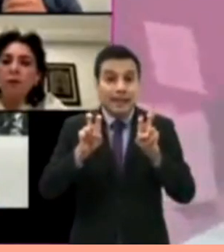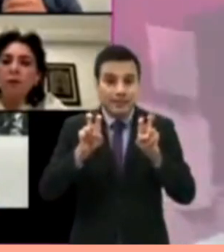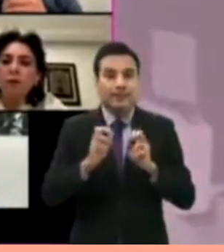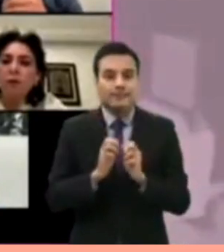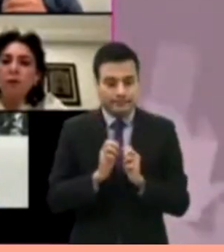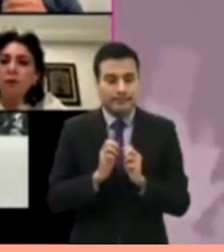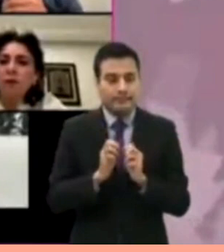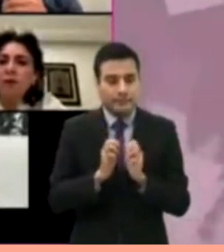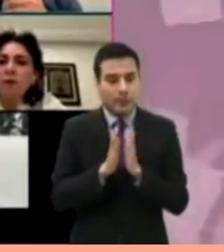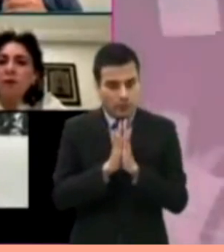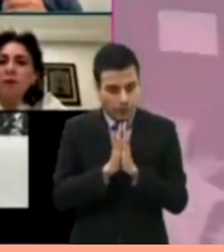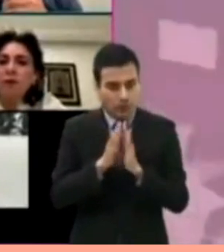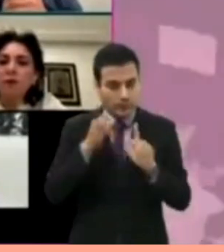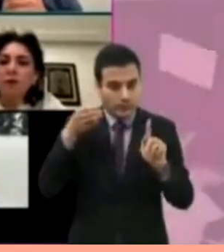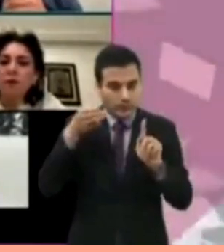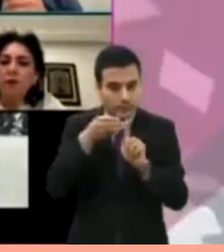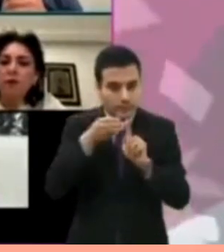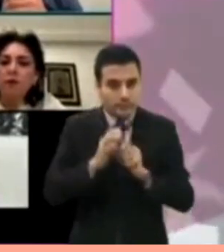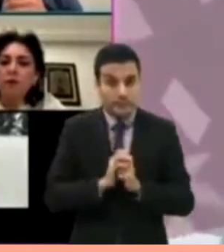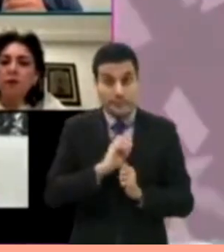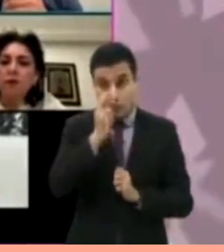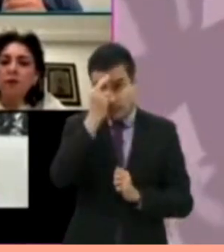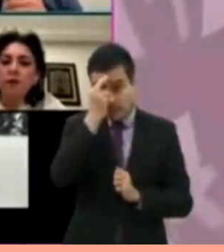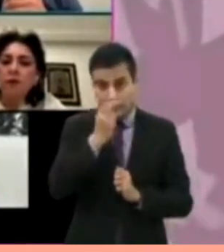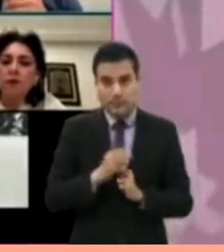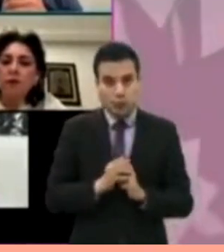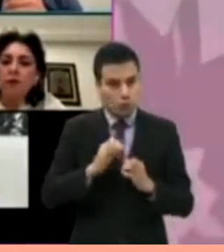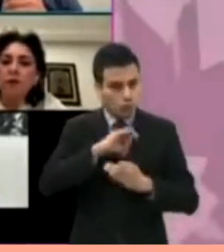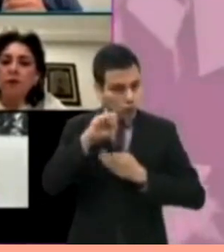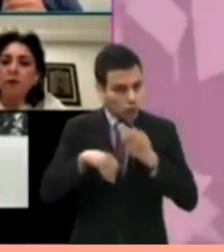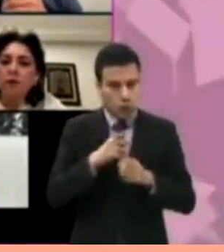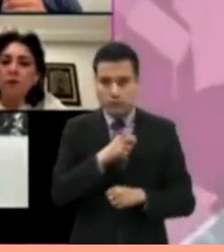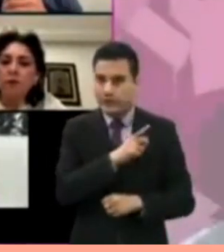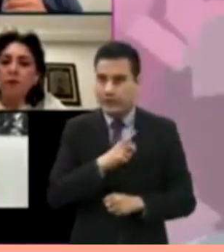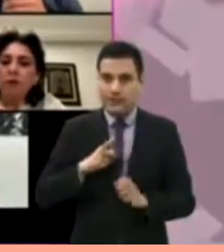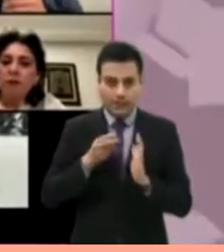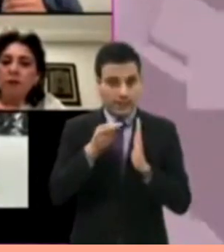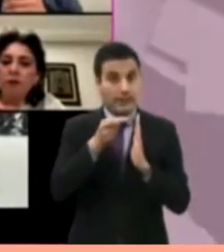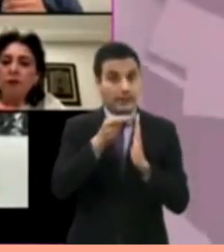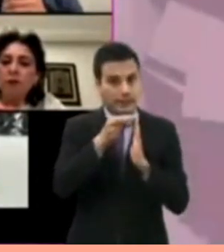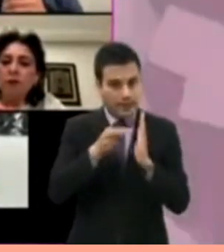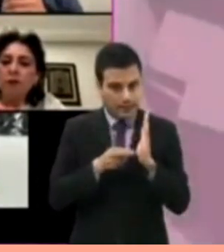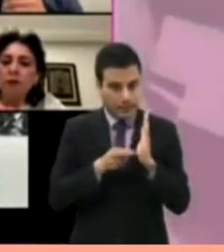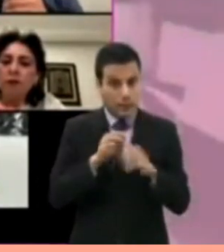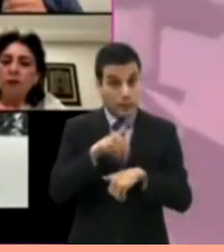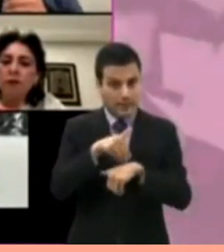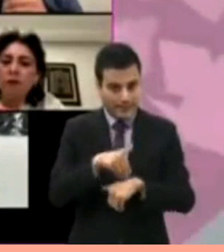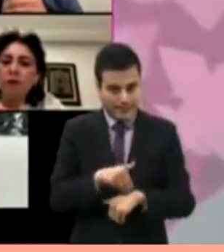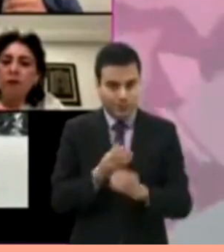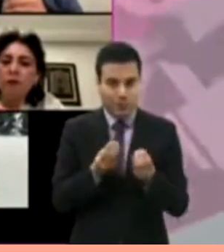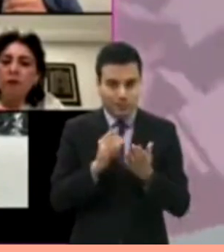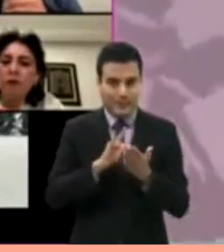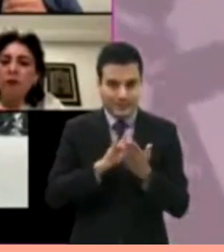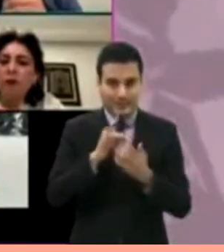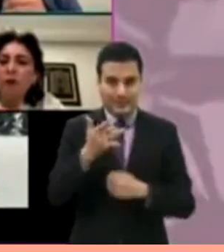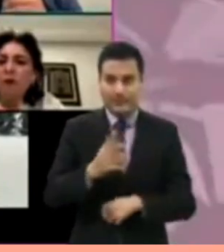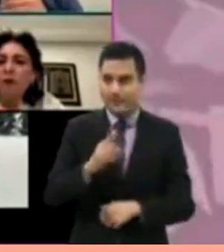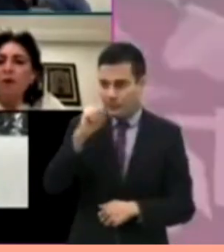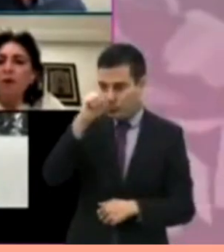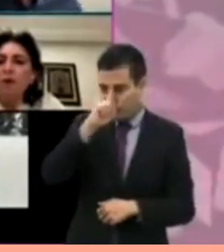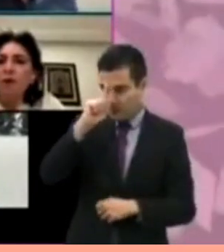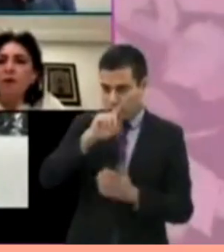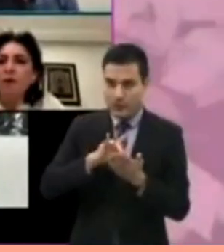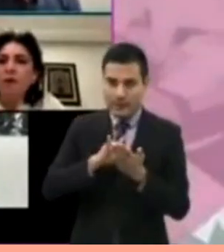¿Qué es consejero presidente?